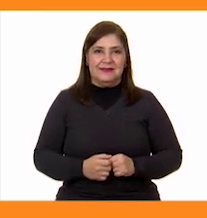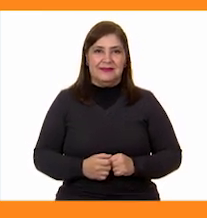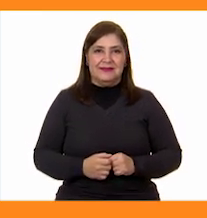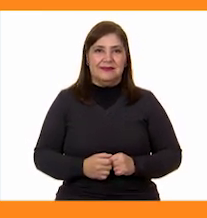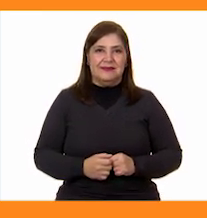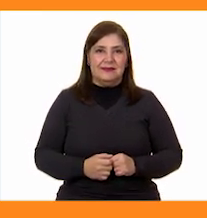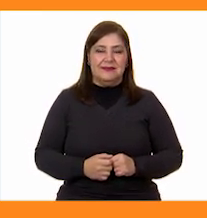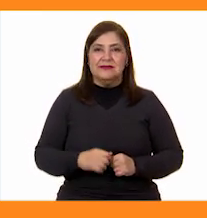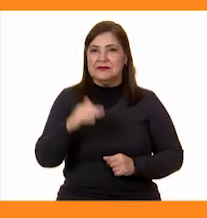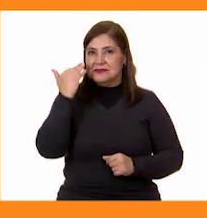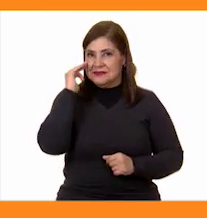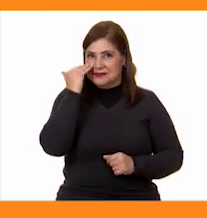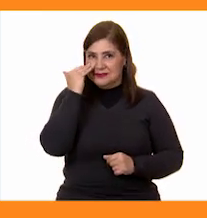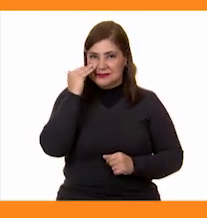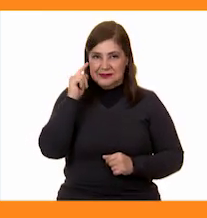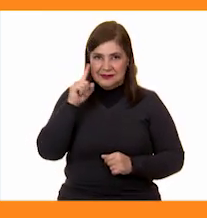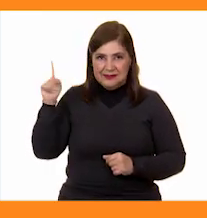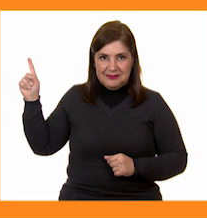buzon.escolar@nube.cep.gov.mx. Facebook